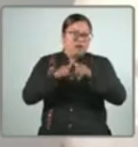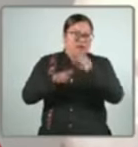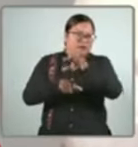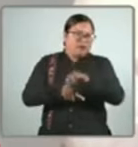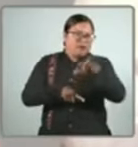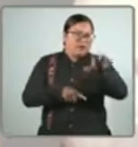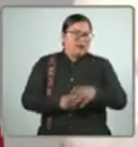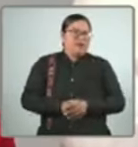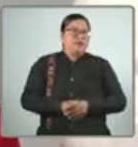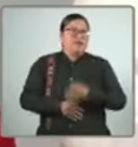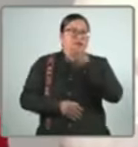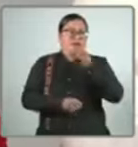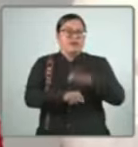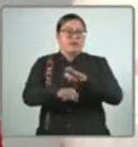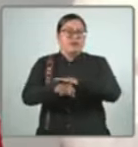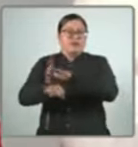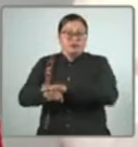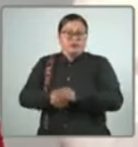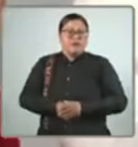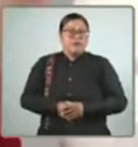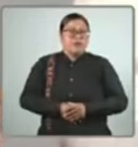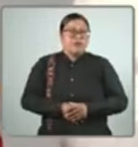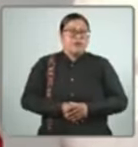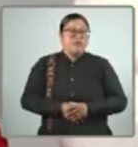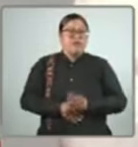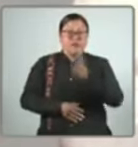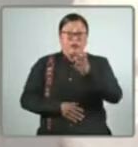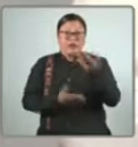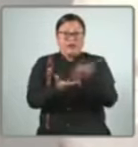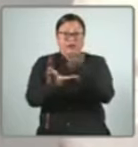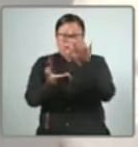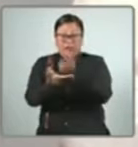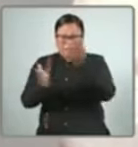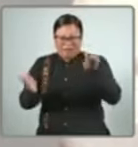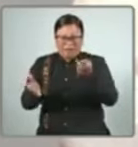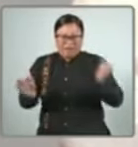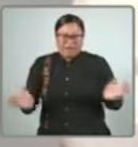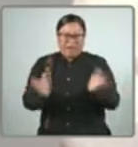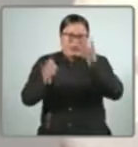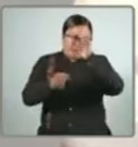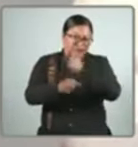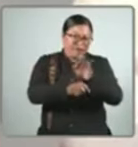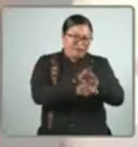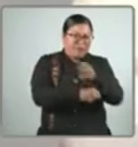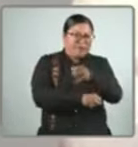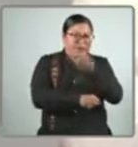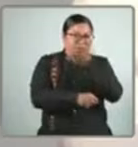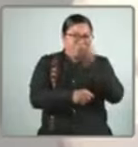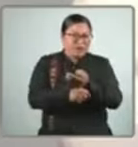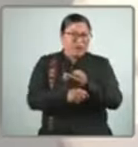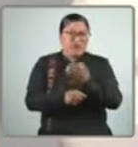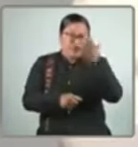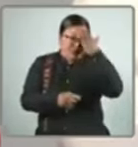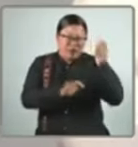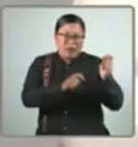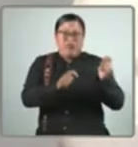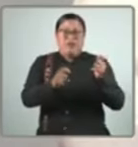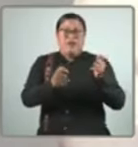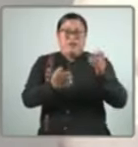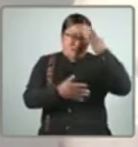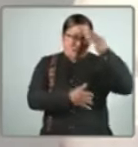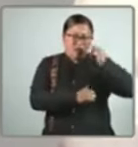planteles. Decir que estos triunfos o este impulso que se le da a los diferentes estudiantes que han liderado, por decir de